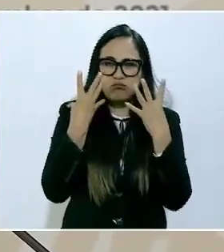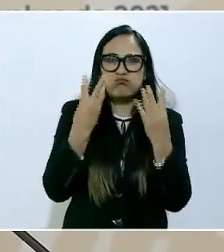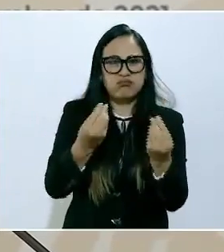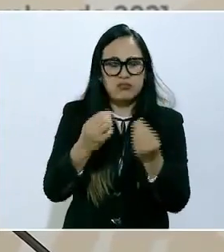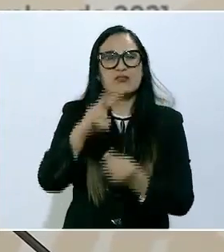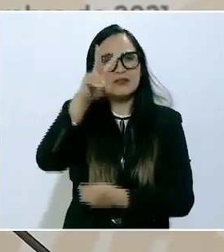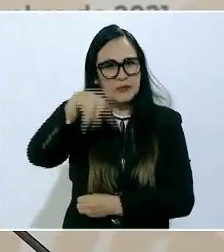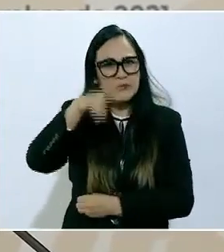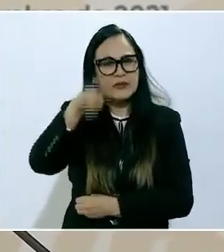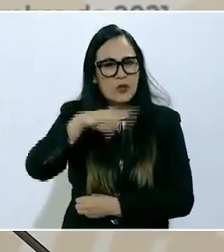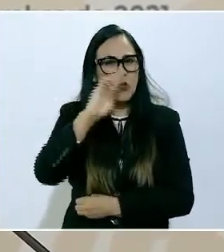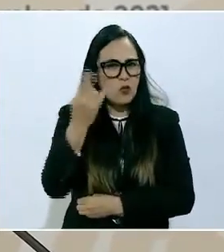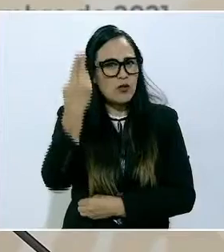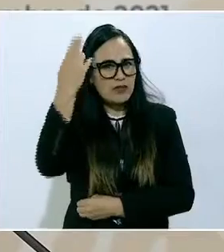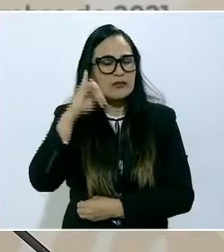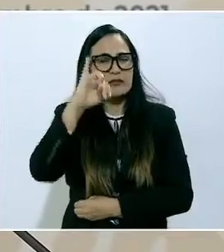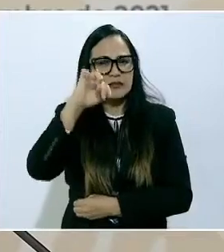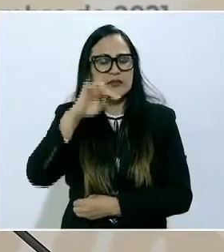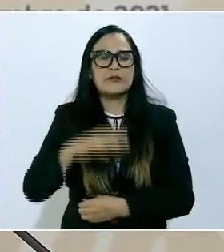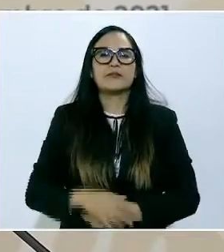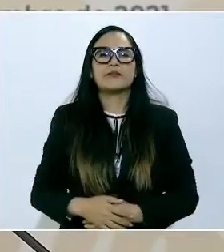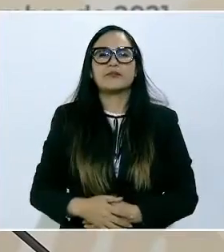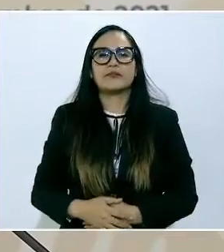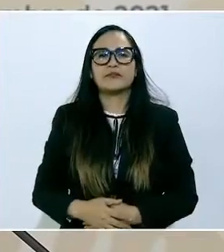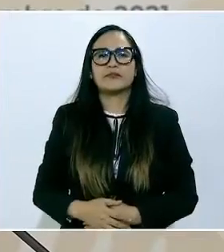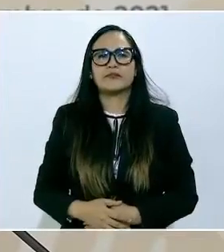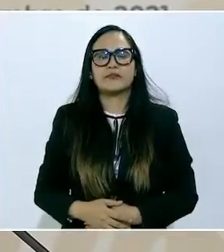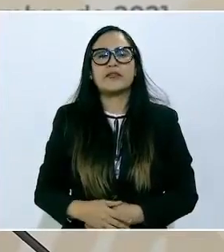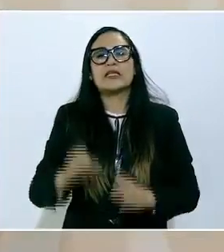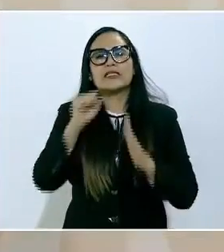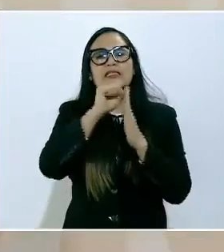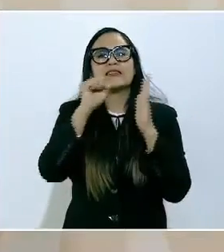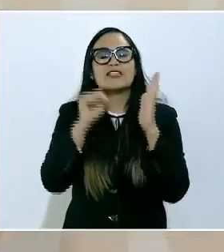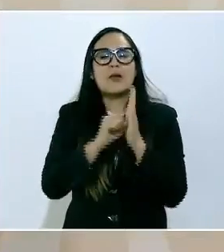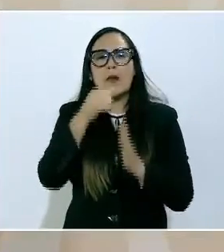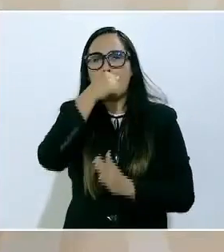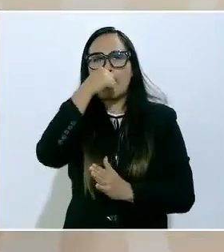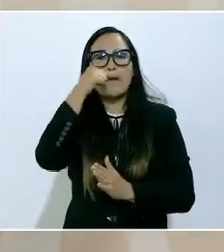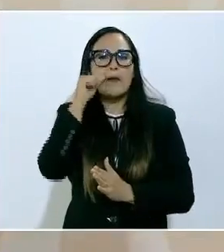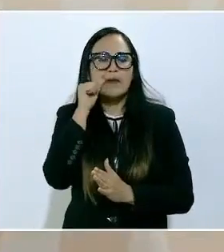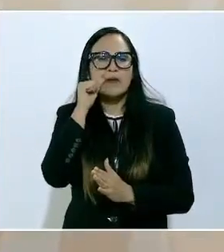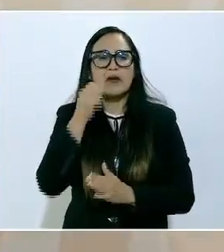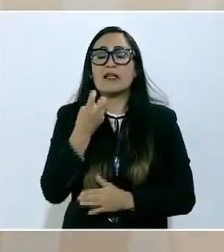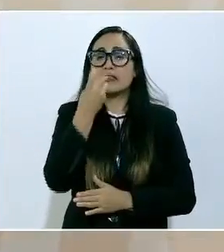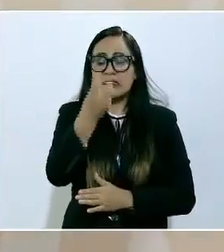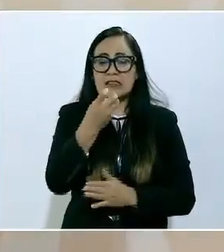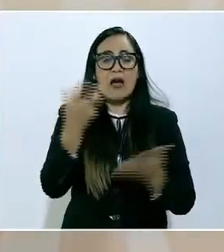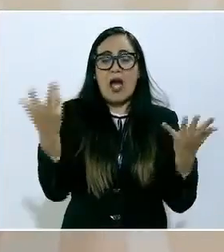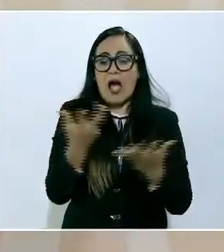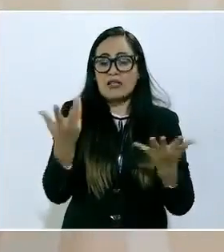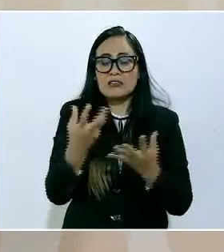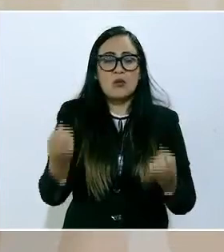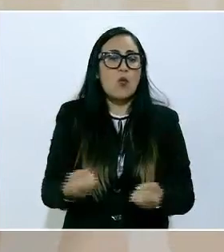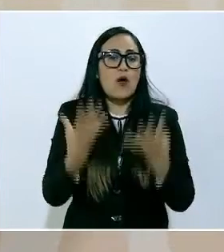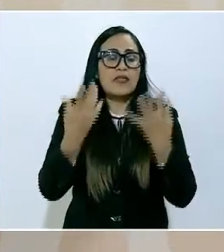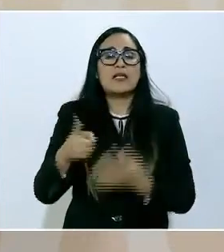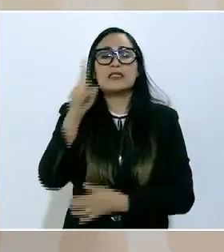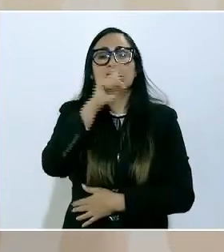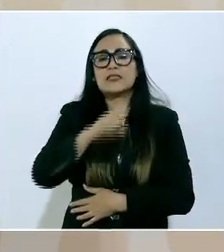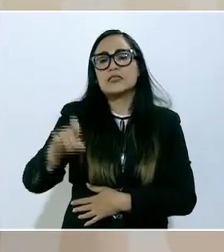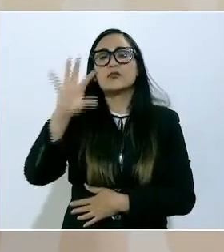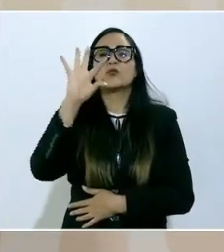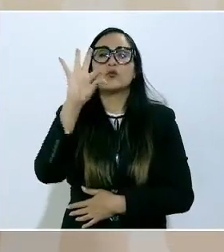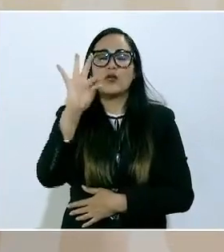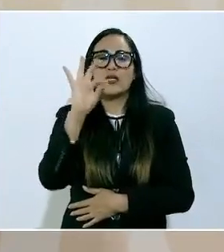universidades. Solo el sistema Benito Juárez ha creado 140